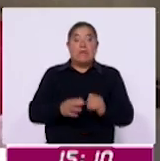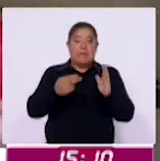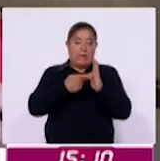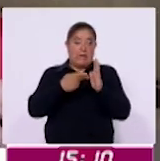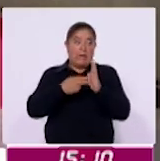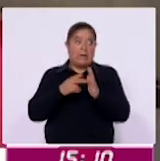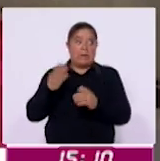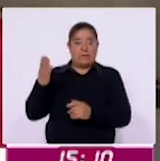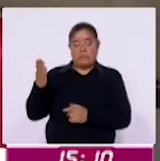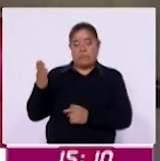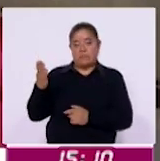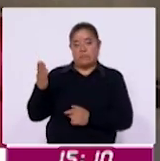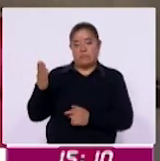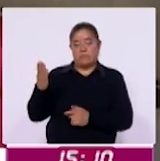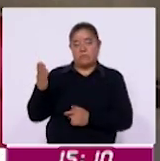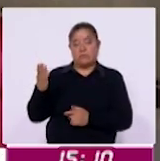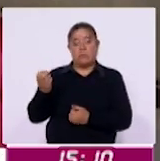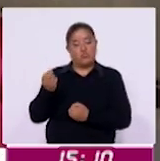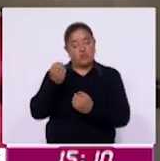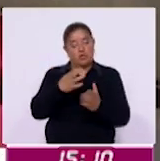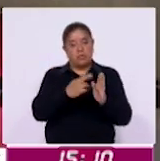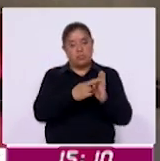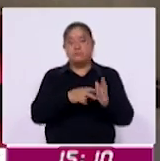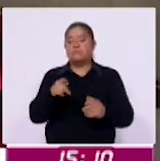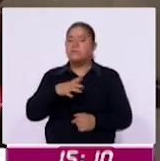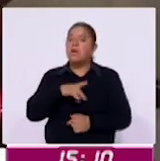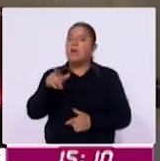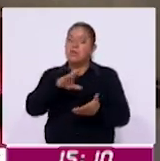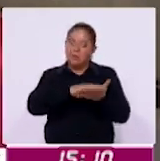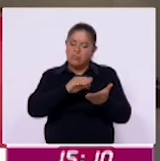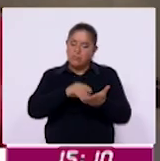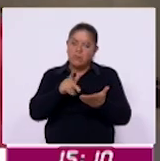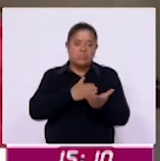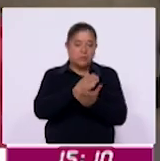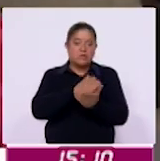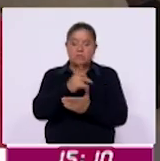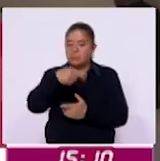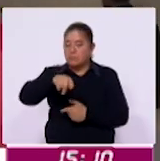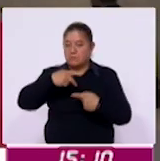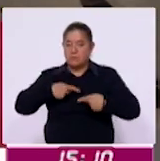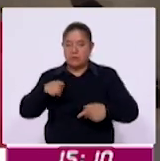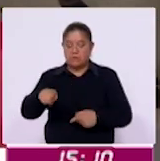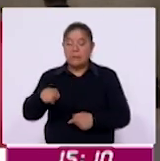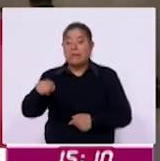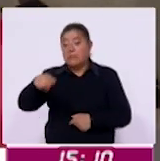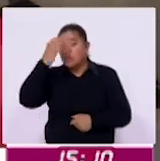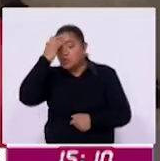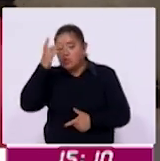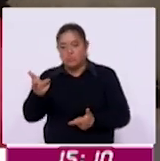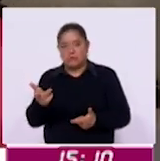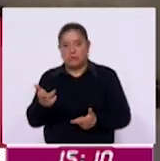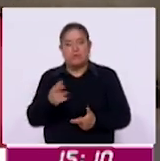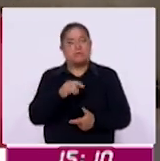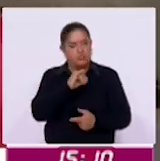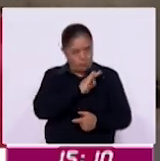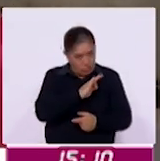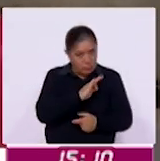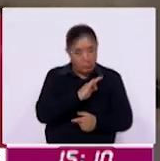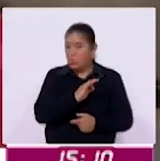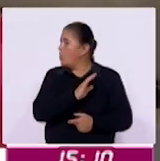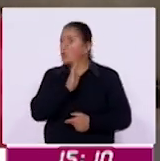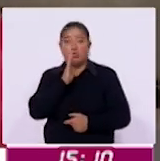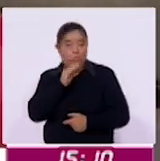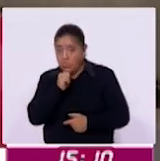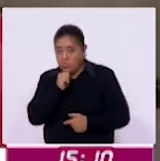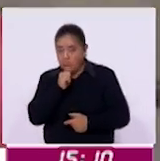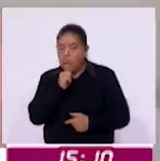algún documento accesible para la sociedad y que sepa qué sí hacer y qué no hacer y cómo hacerlo cuando se tenga que hacer.